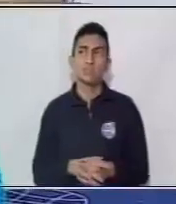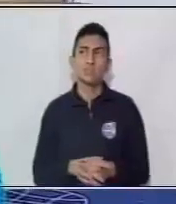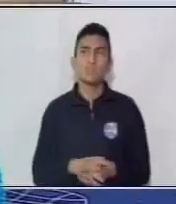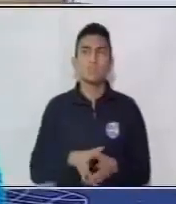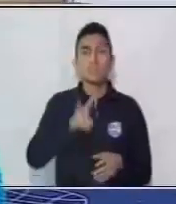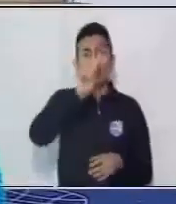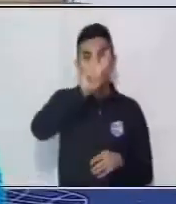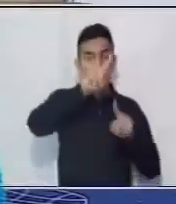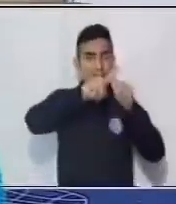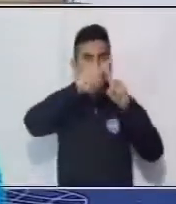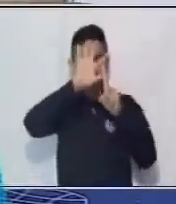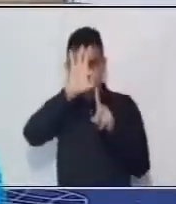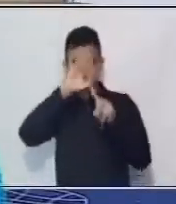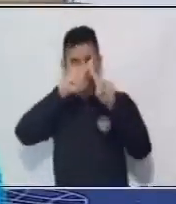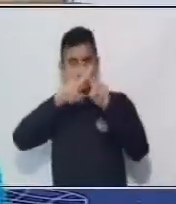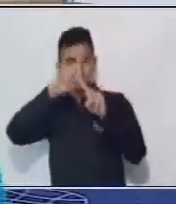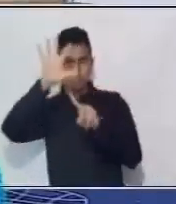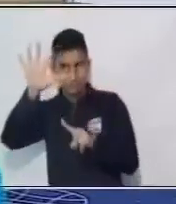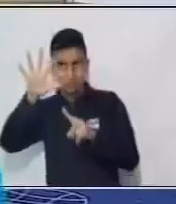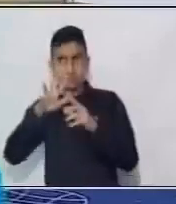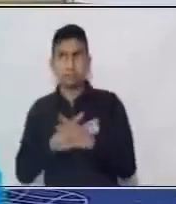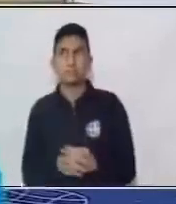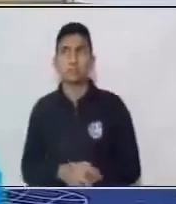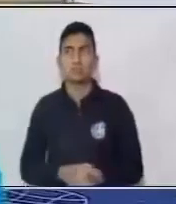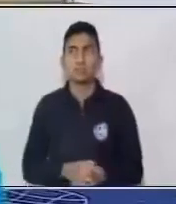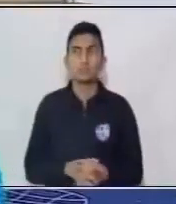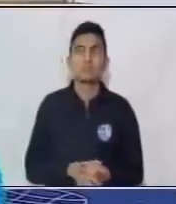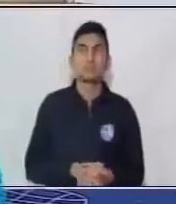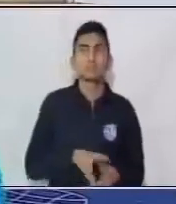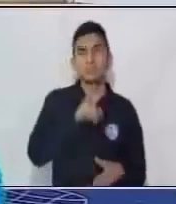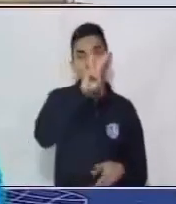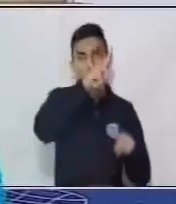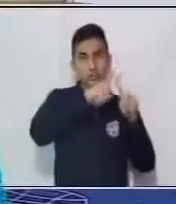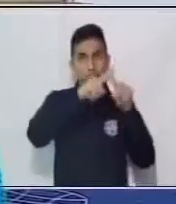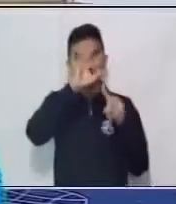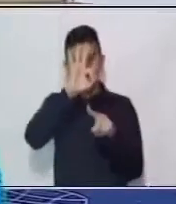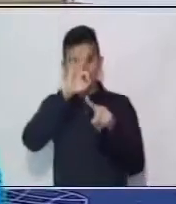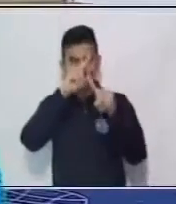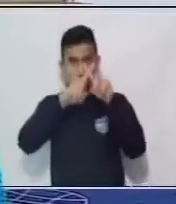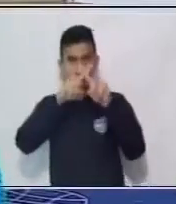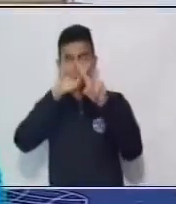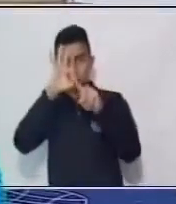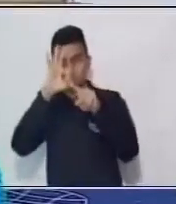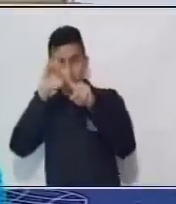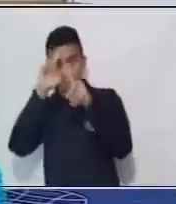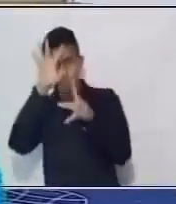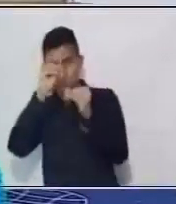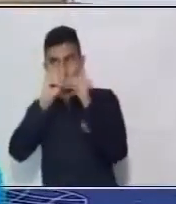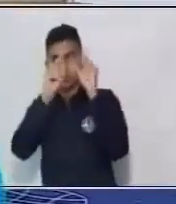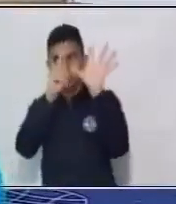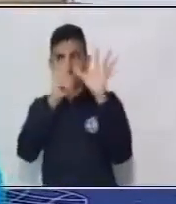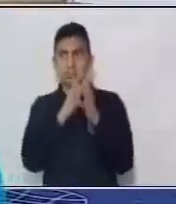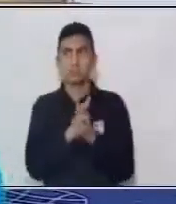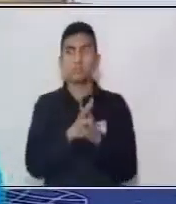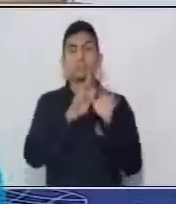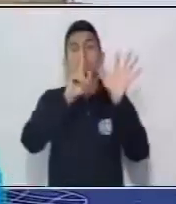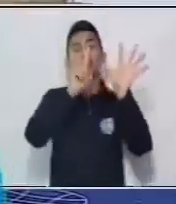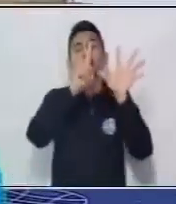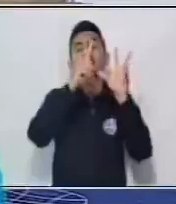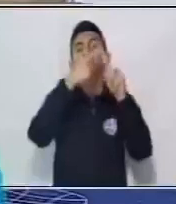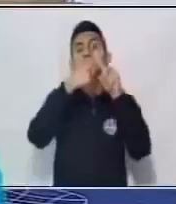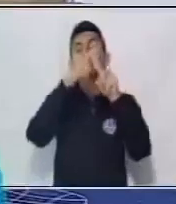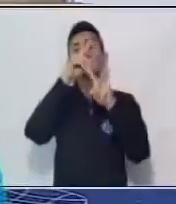2 por 3 por 5, ¿sí? 2 por 3 es 6. 6 por 5 es